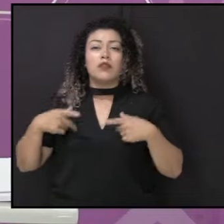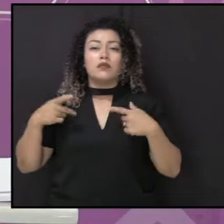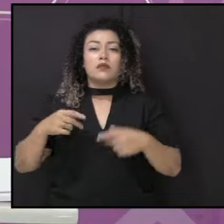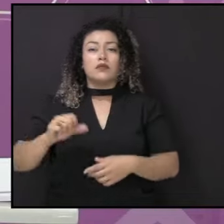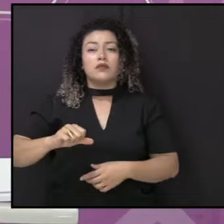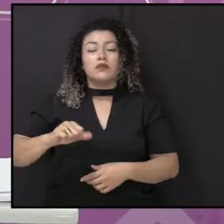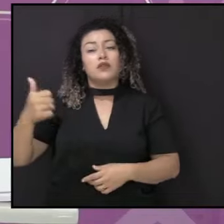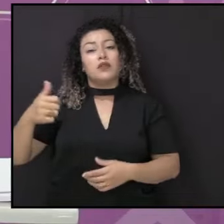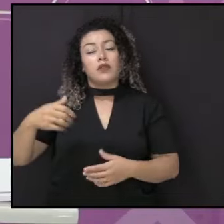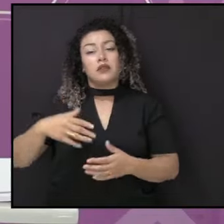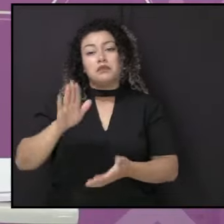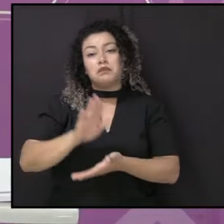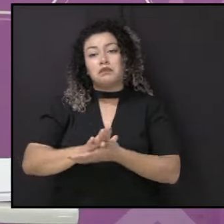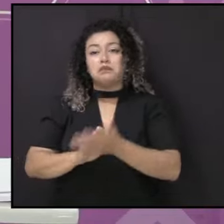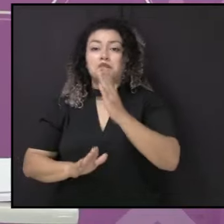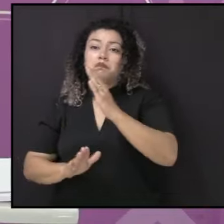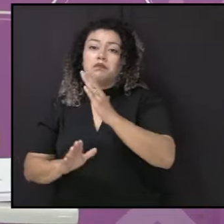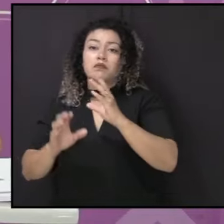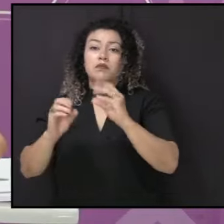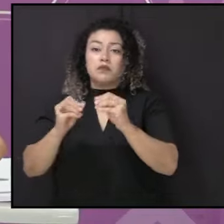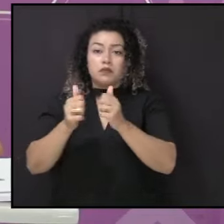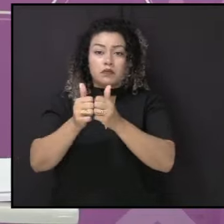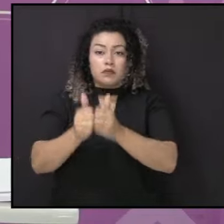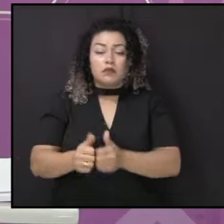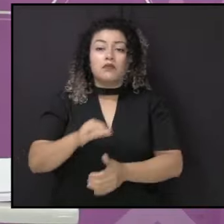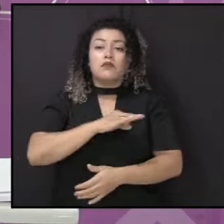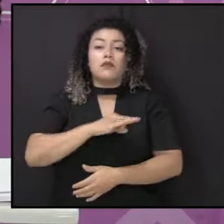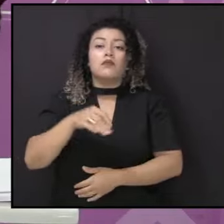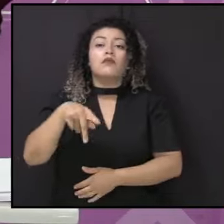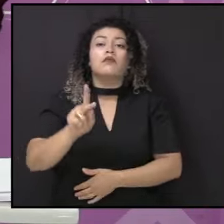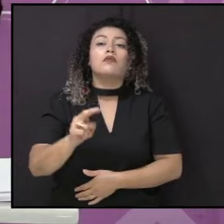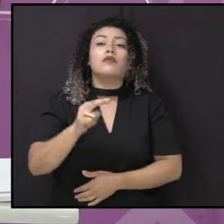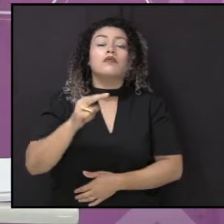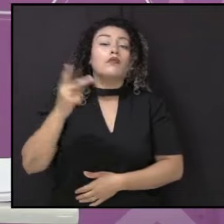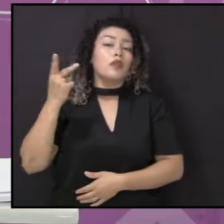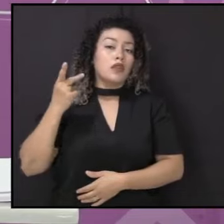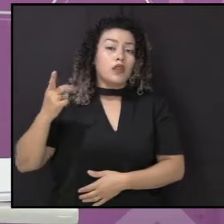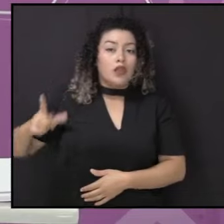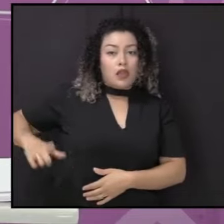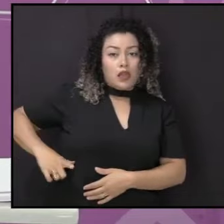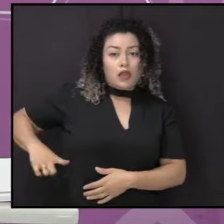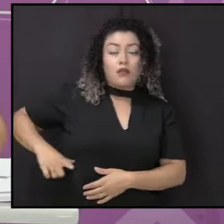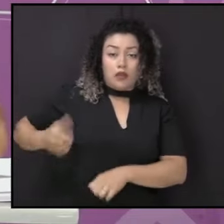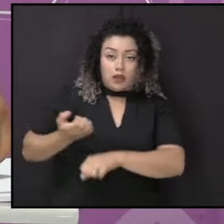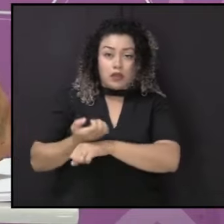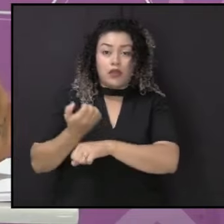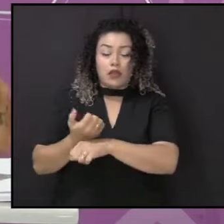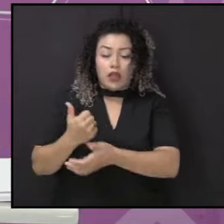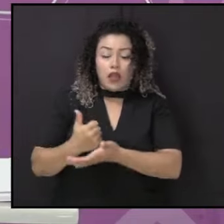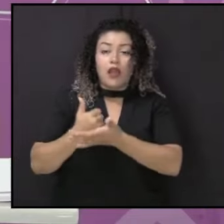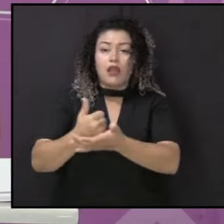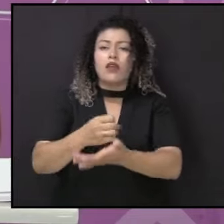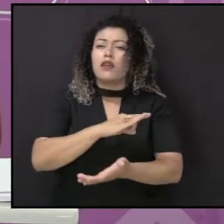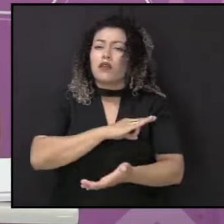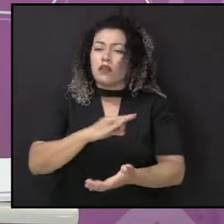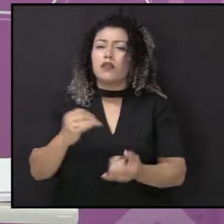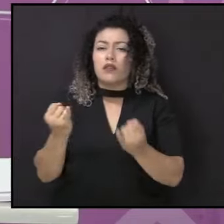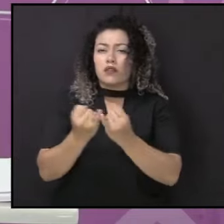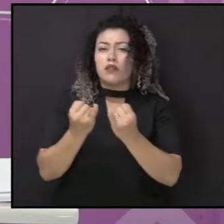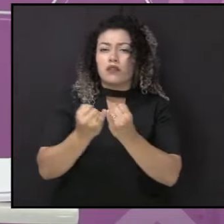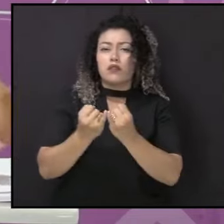los que se van. Pero sí consideramos que las demandas y posicionamientos de los gobiernos, como sería del Estado, podrían entrar, además de la normatividad